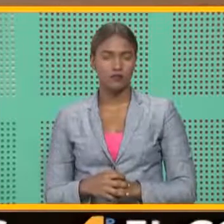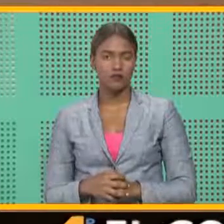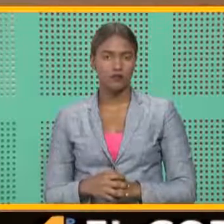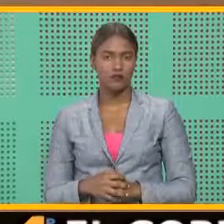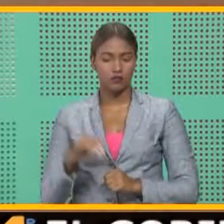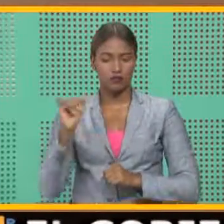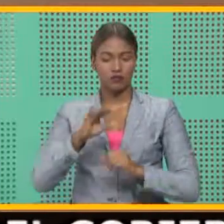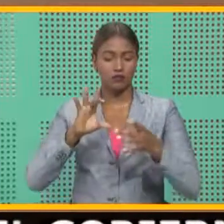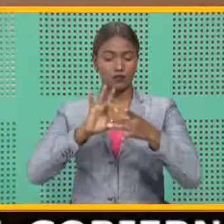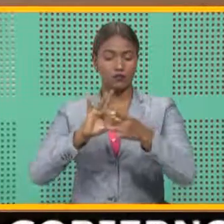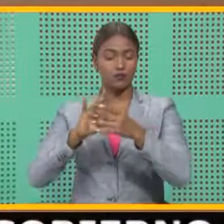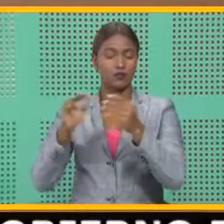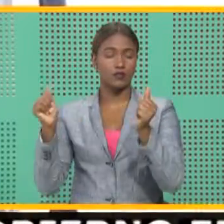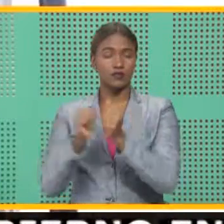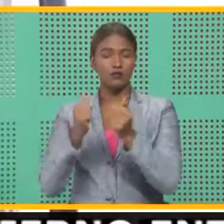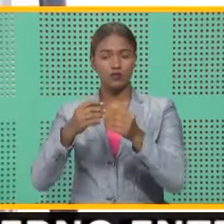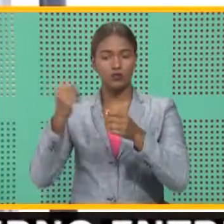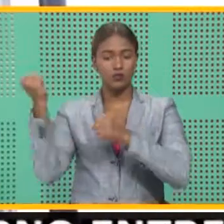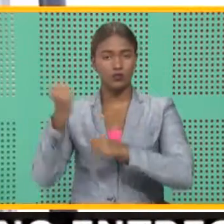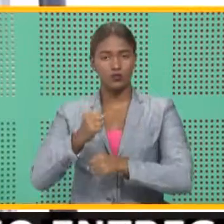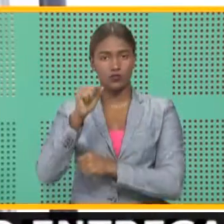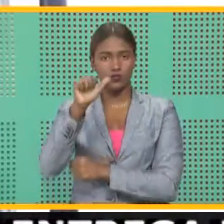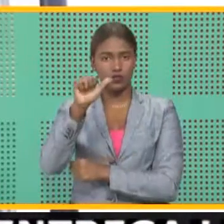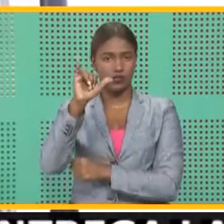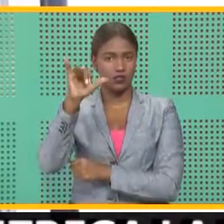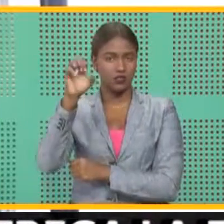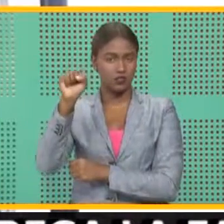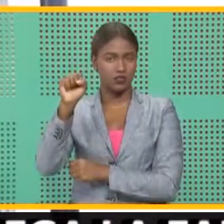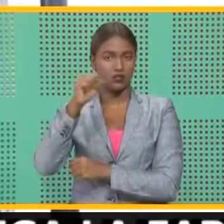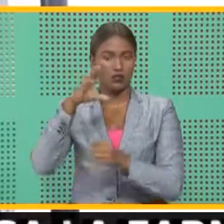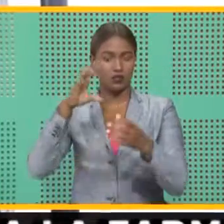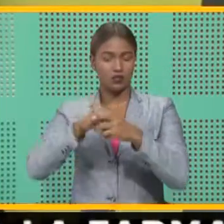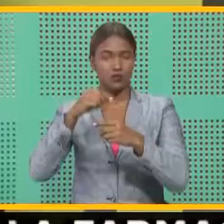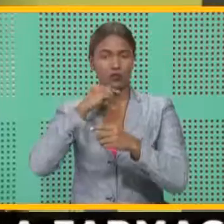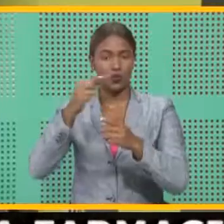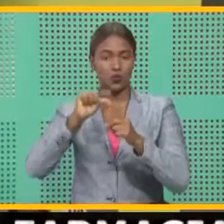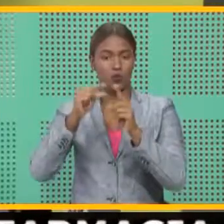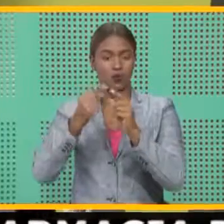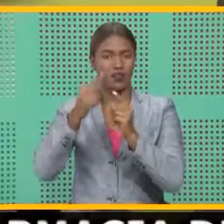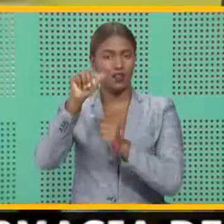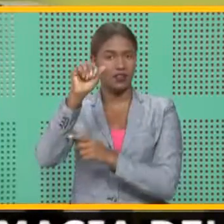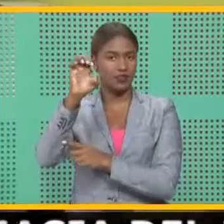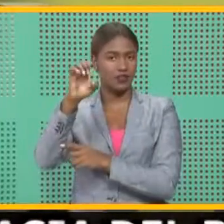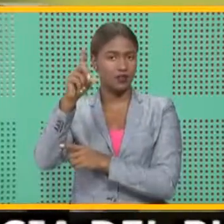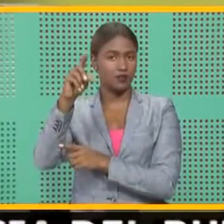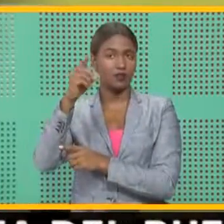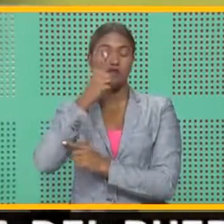Y bien, la alianza entre la Fundación AES, brazo social del Grupo AES Dominicana,